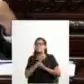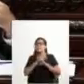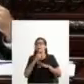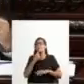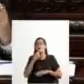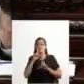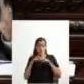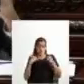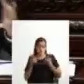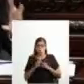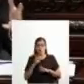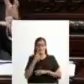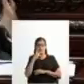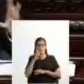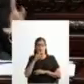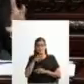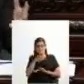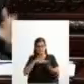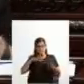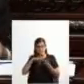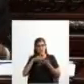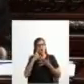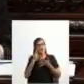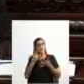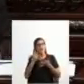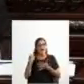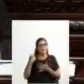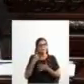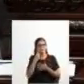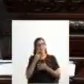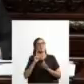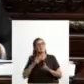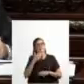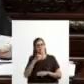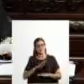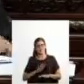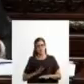político no darnos cuenta de eso, no entender el mensaje. Hay que entenderlo.